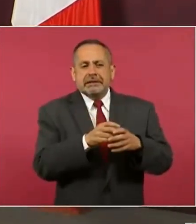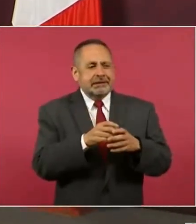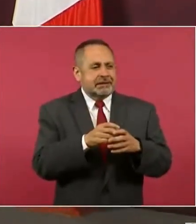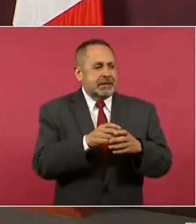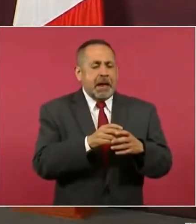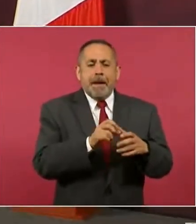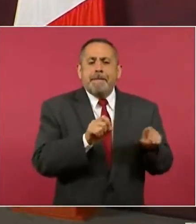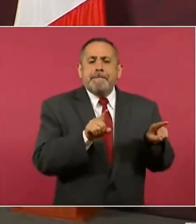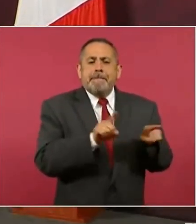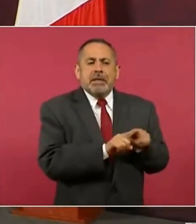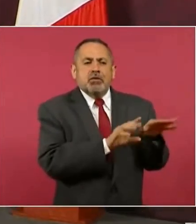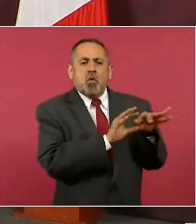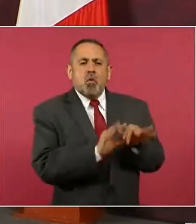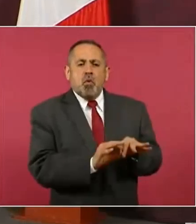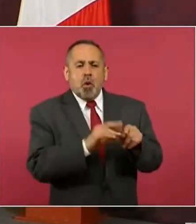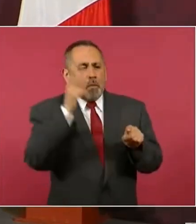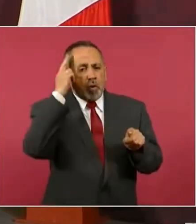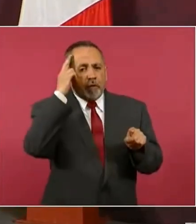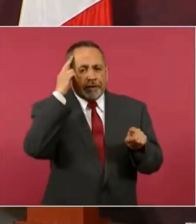porfiristas.